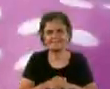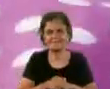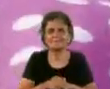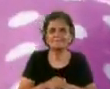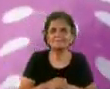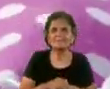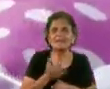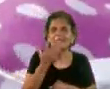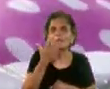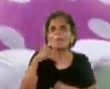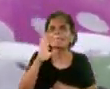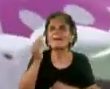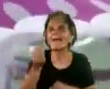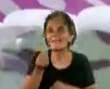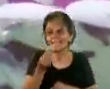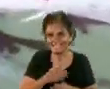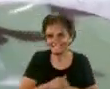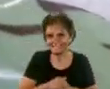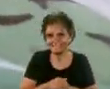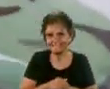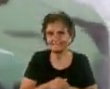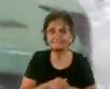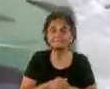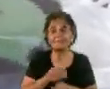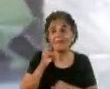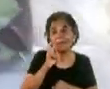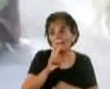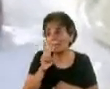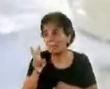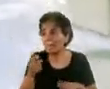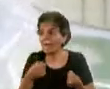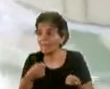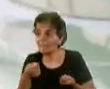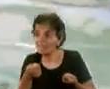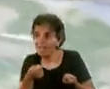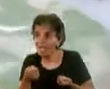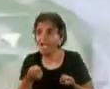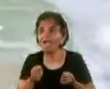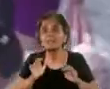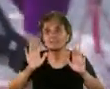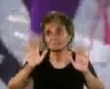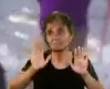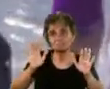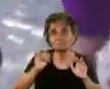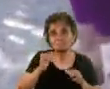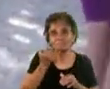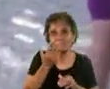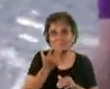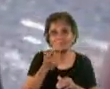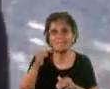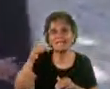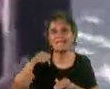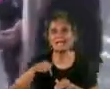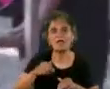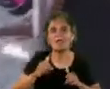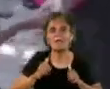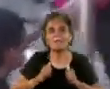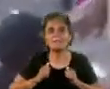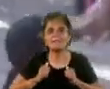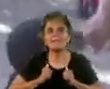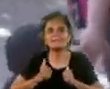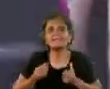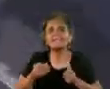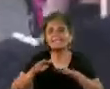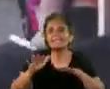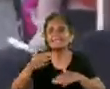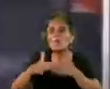actividades? Así como bailan todos acá. La zumba. Y de momento estamos esperando de que terminen de jugar los niños.